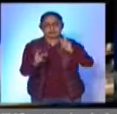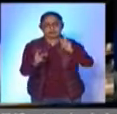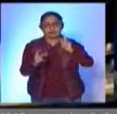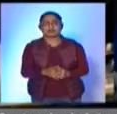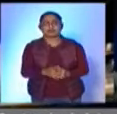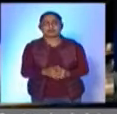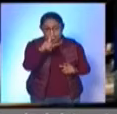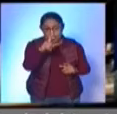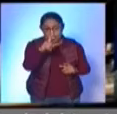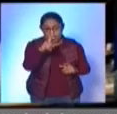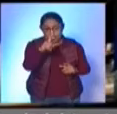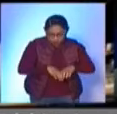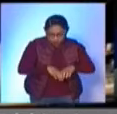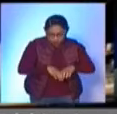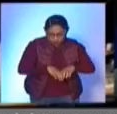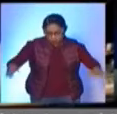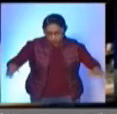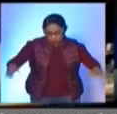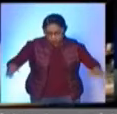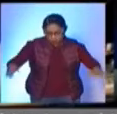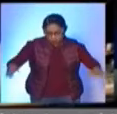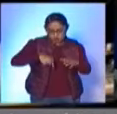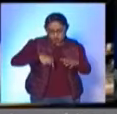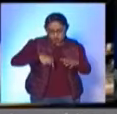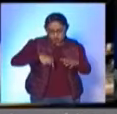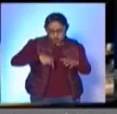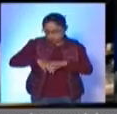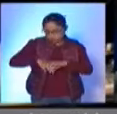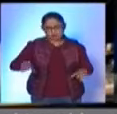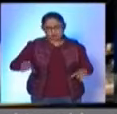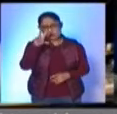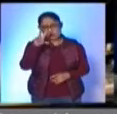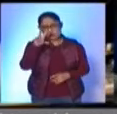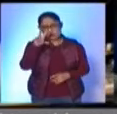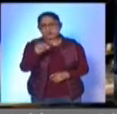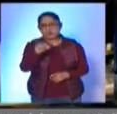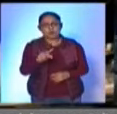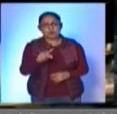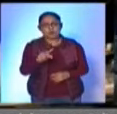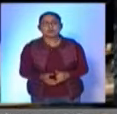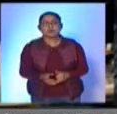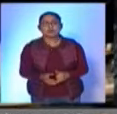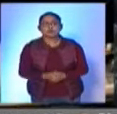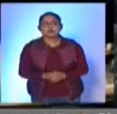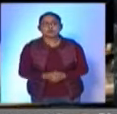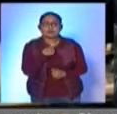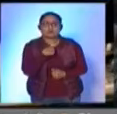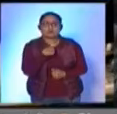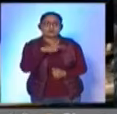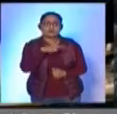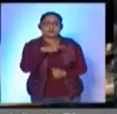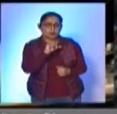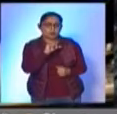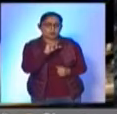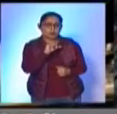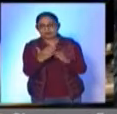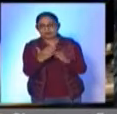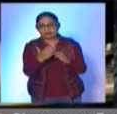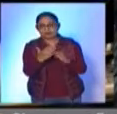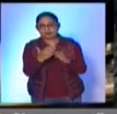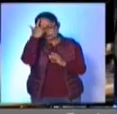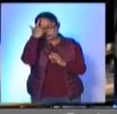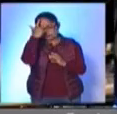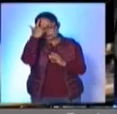porque se considera que el drenaje rotura el suelo y no vamos a permitir eso, vamos a tener biodigestores y fosas sépticas en cada